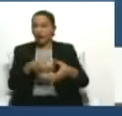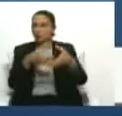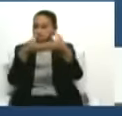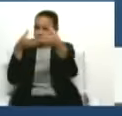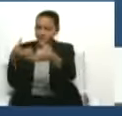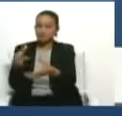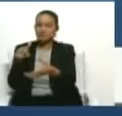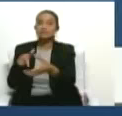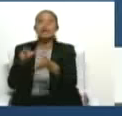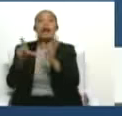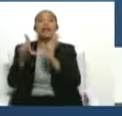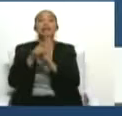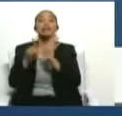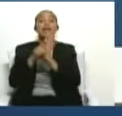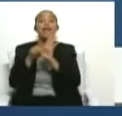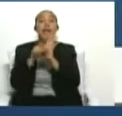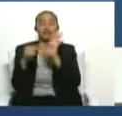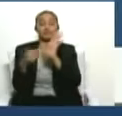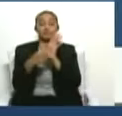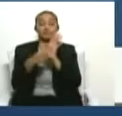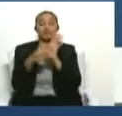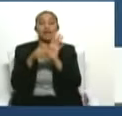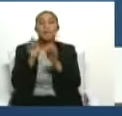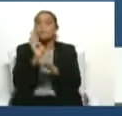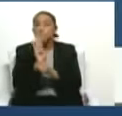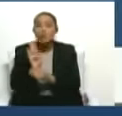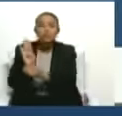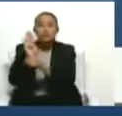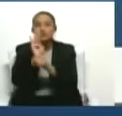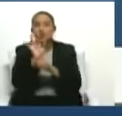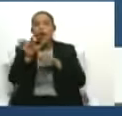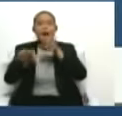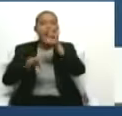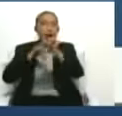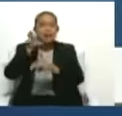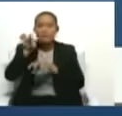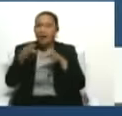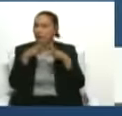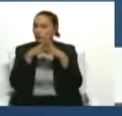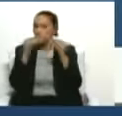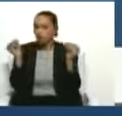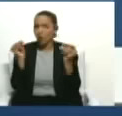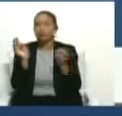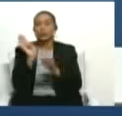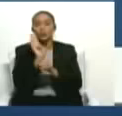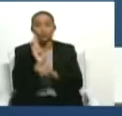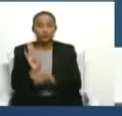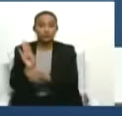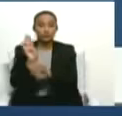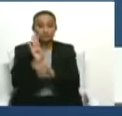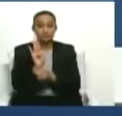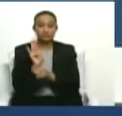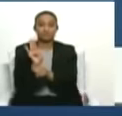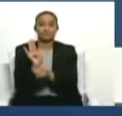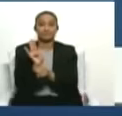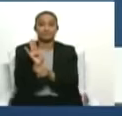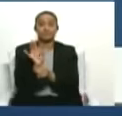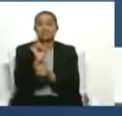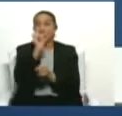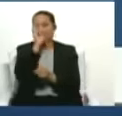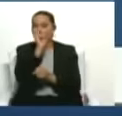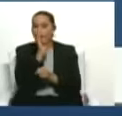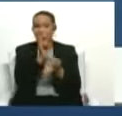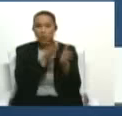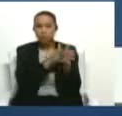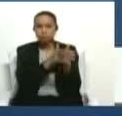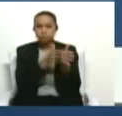ley innovadora de protección a los animales y a la fauna. Quiero destacar que durante el año 2023, para